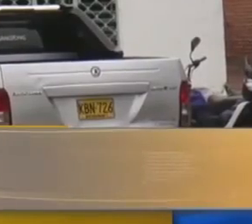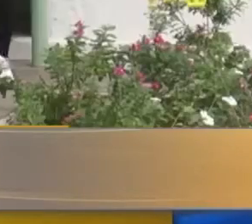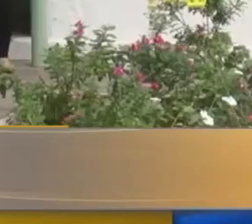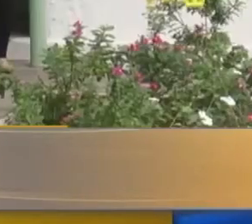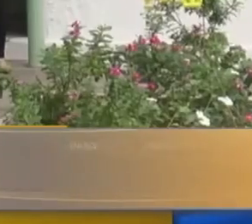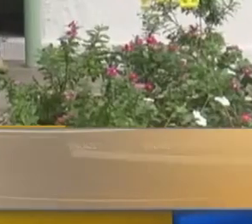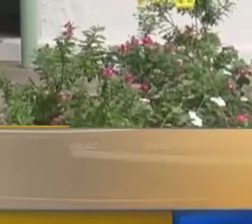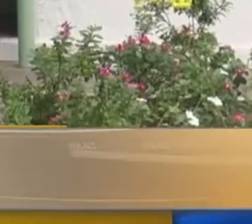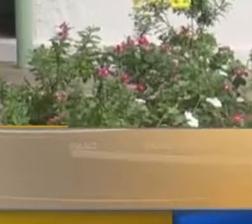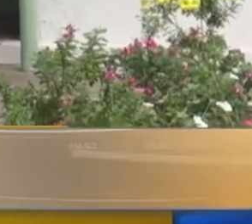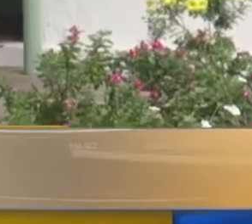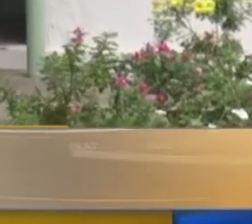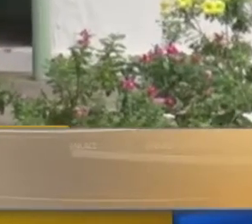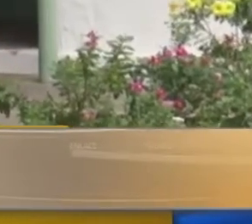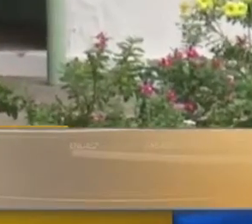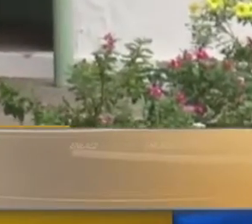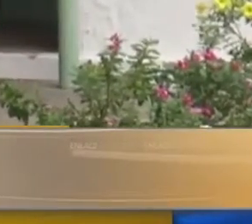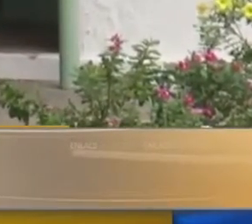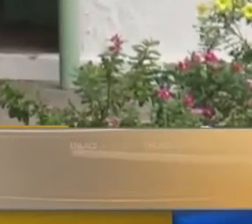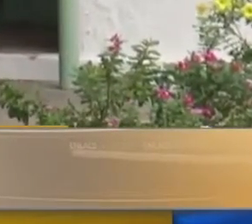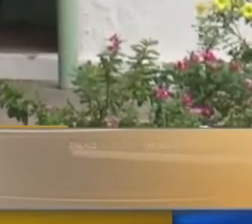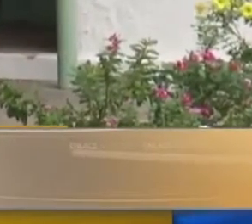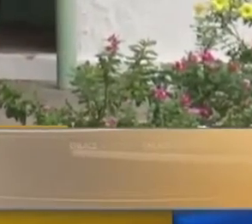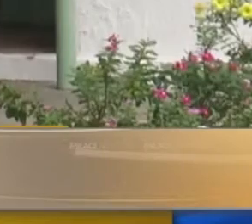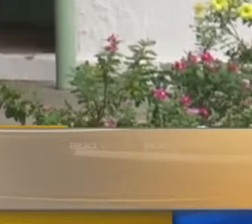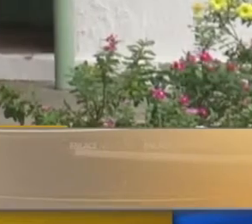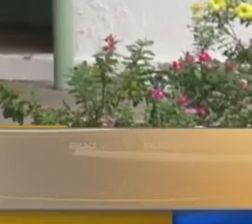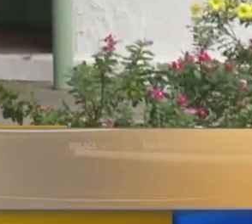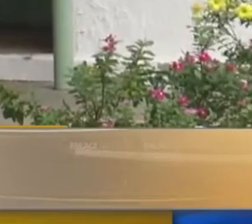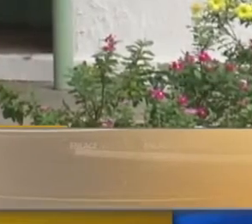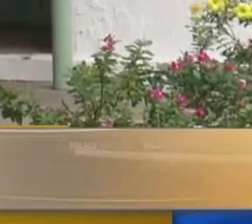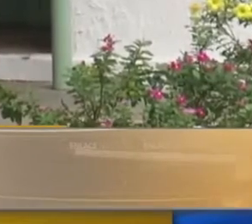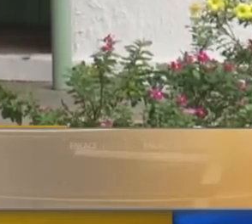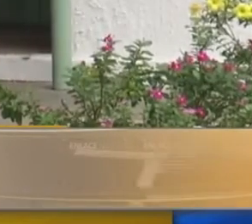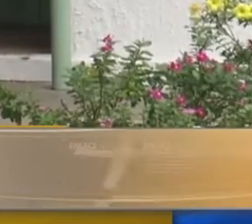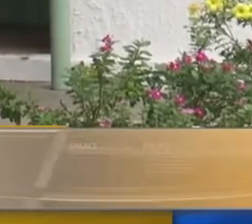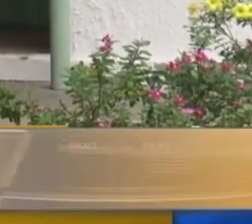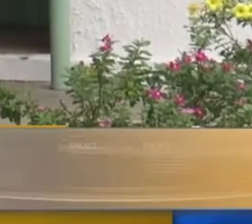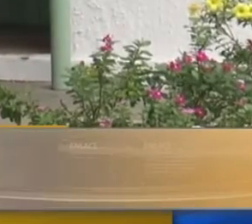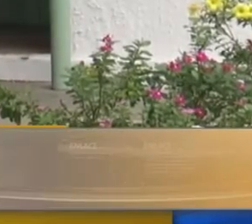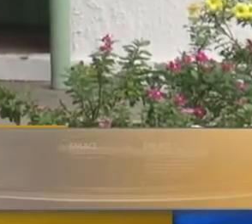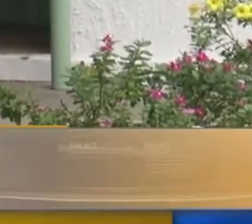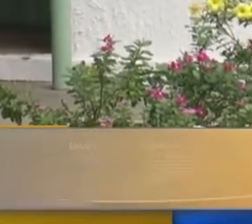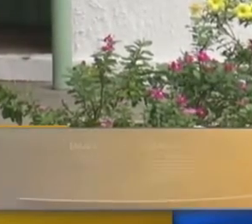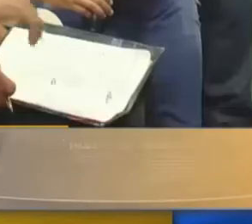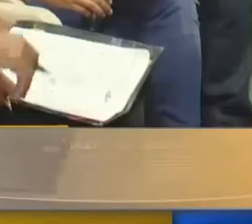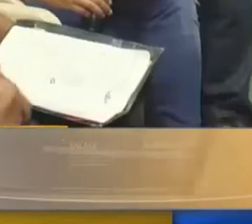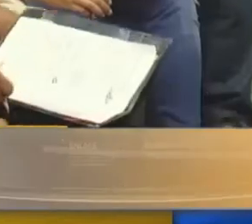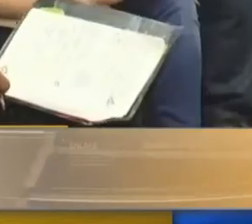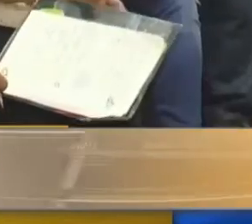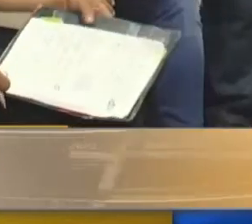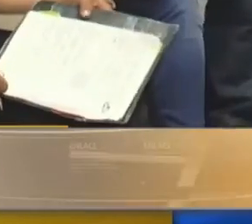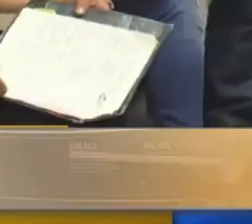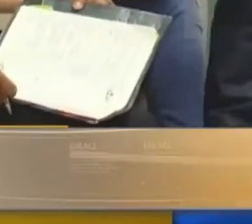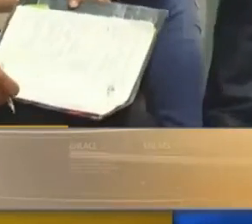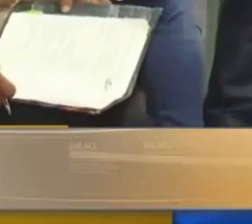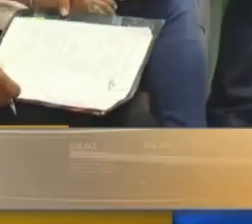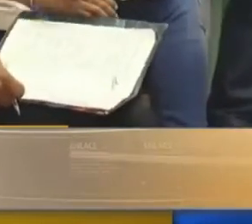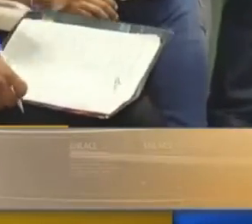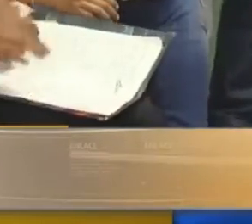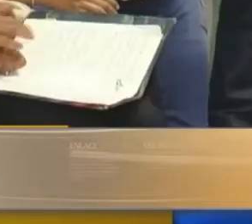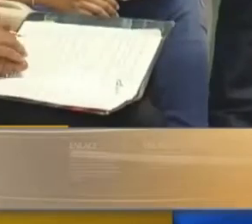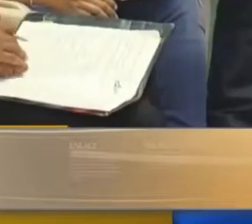Bermeja viajan este miércoles a la ciudad de Pereira para participar del 10º Congreso Nacional de Juntas Administradoras Locales. Más de 60 ediles del puerto